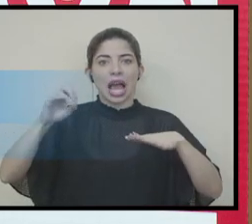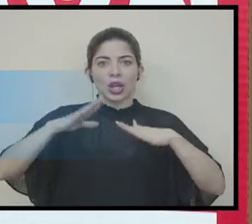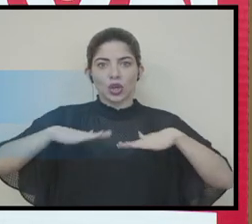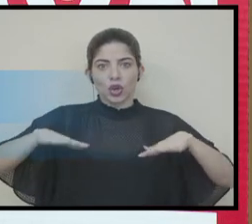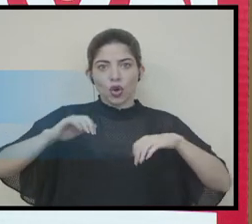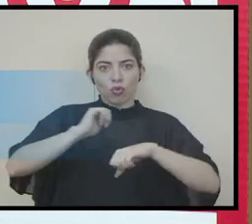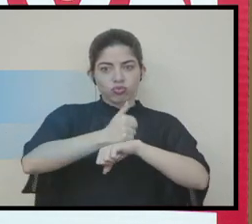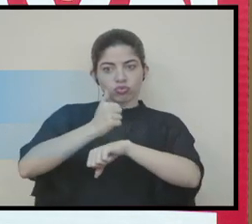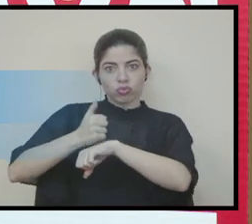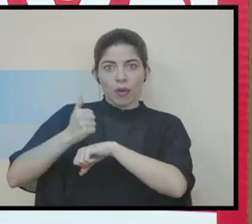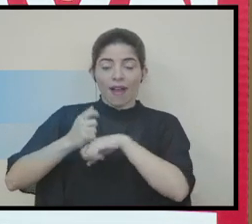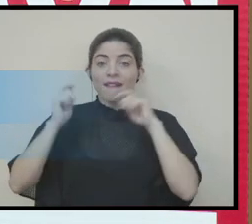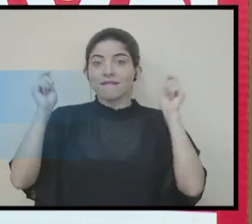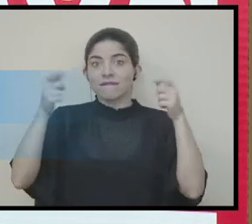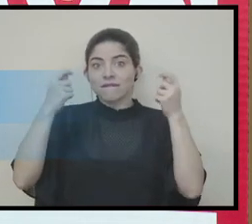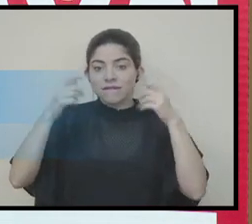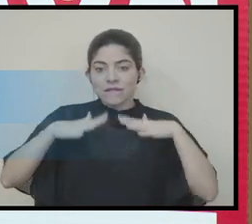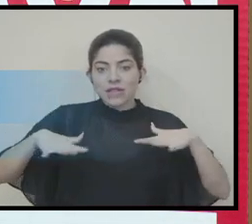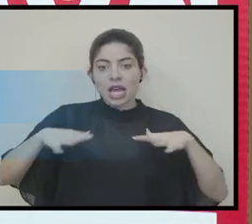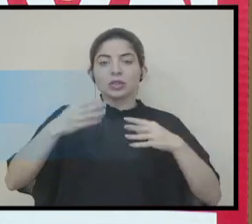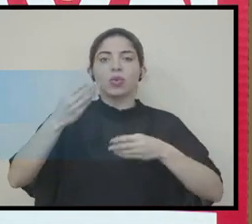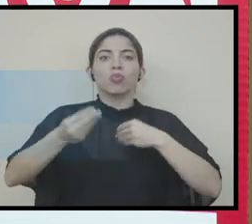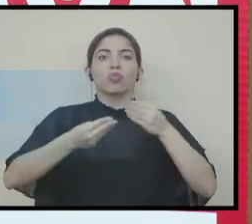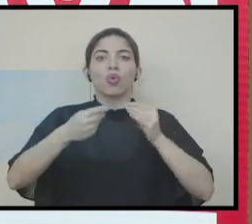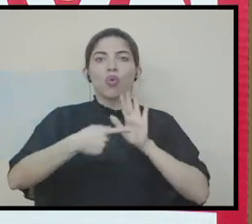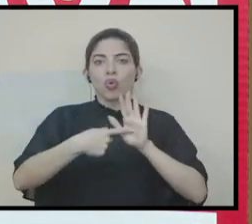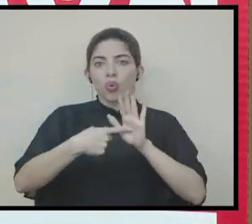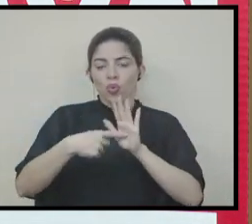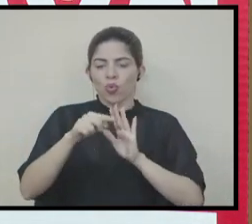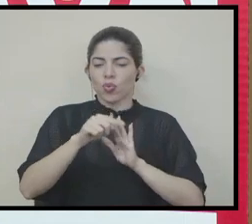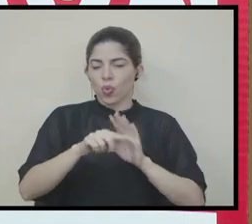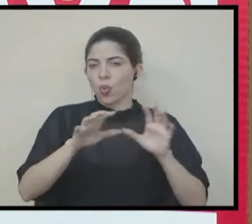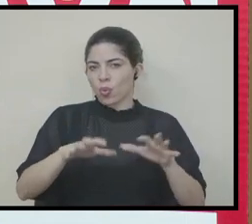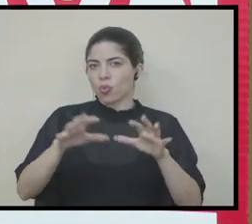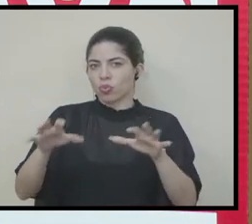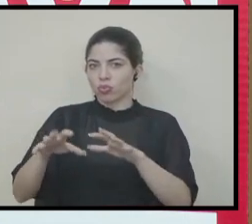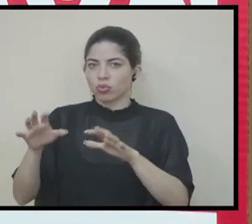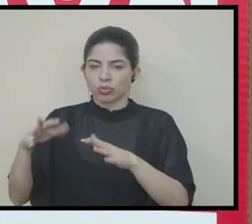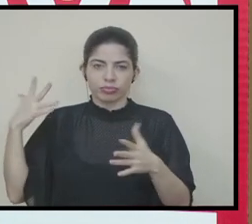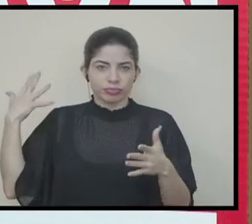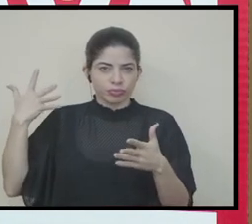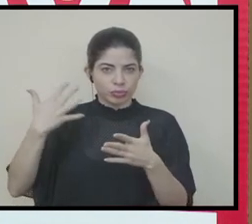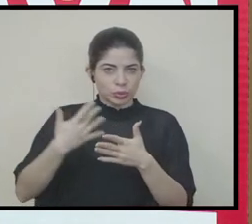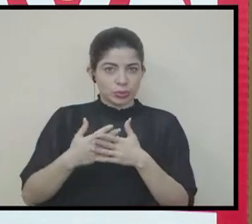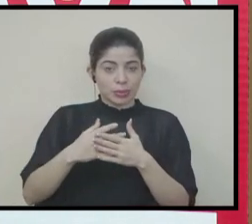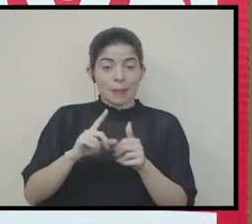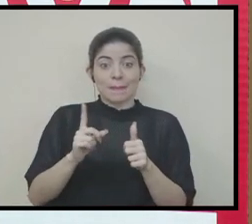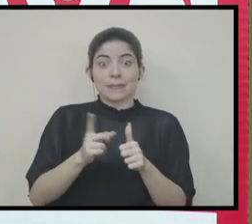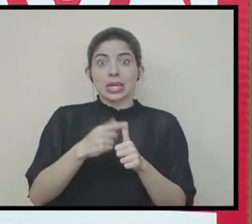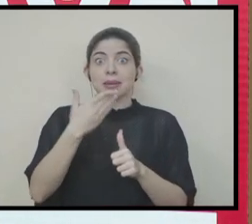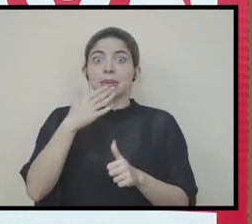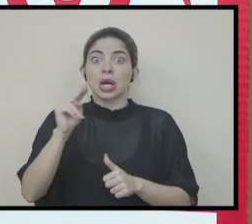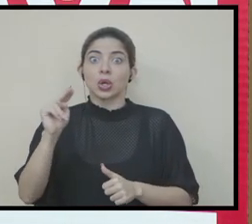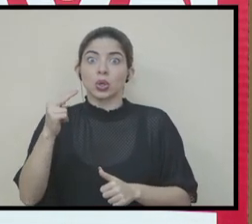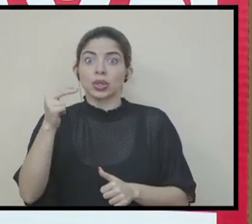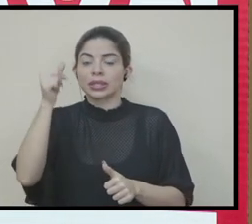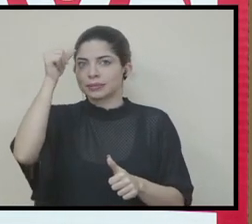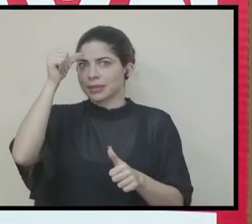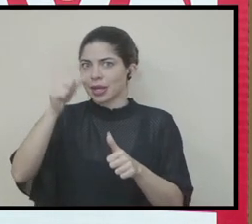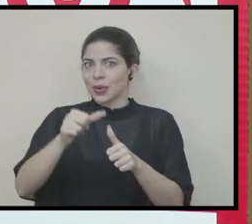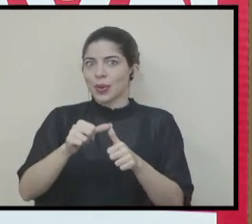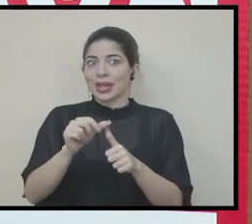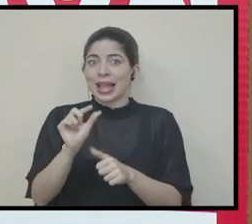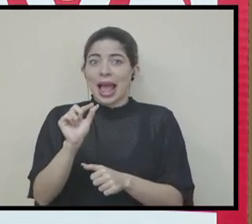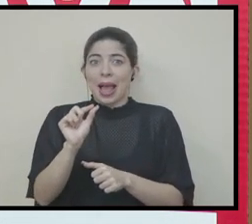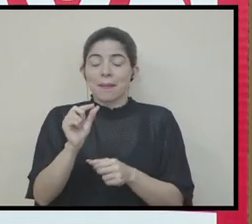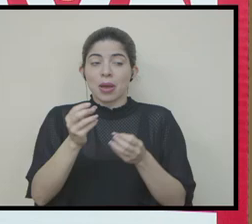montajes en fiestas en general, lanzamientos de producto, ¿verdad? Ese tipo de cosas. La primera mala noticia, me acuerdo,